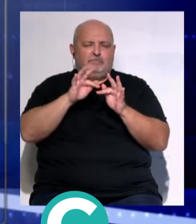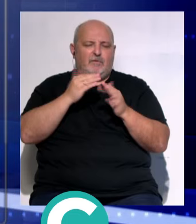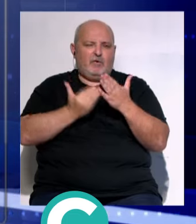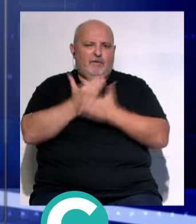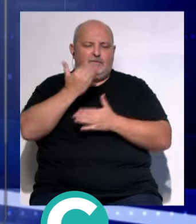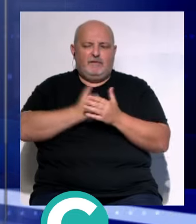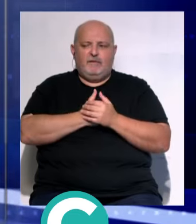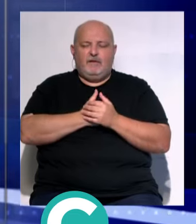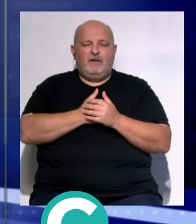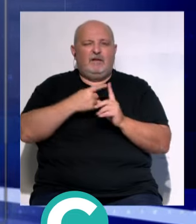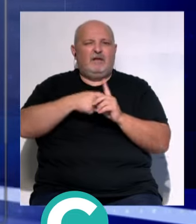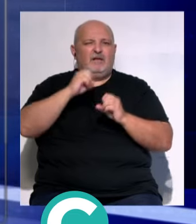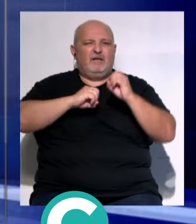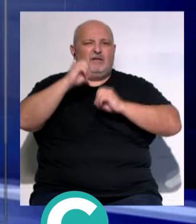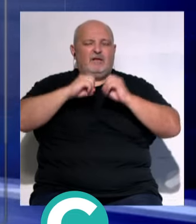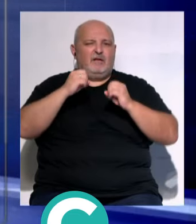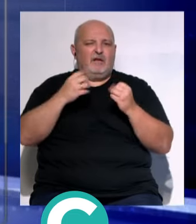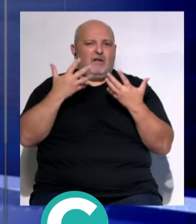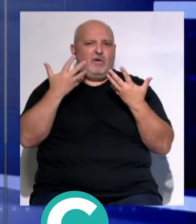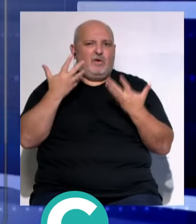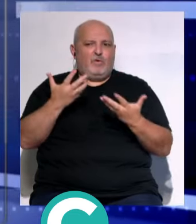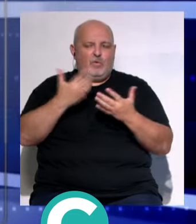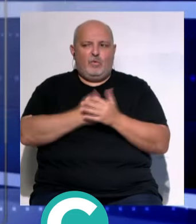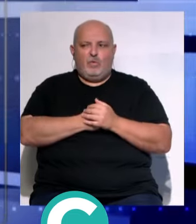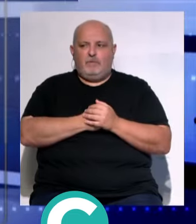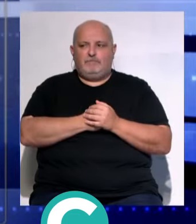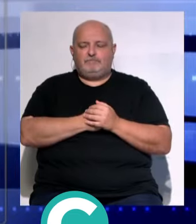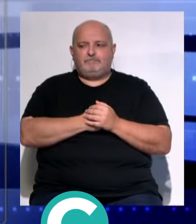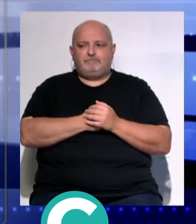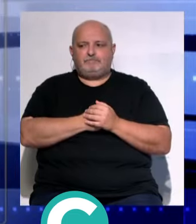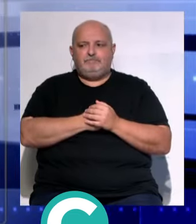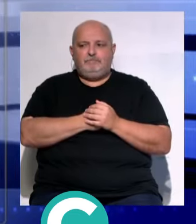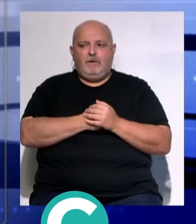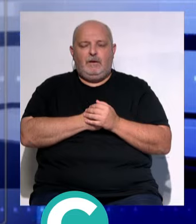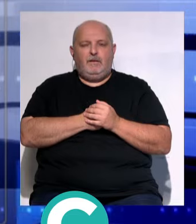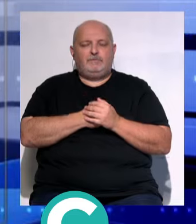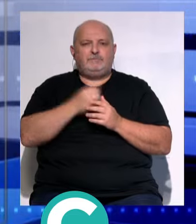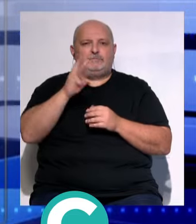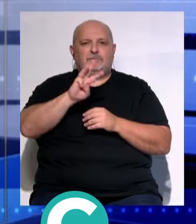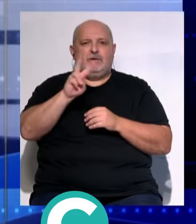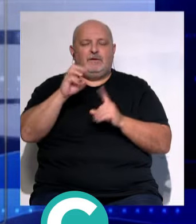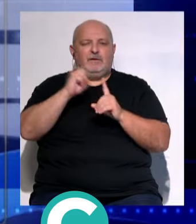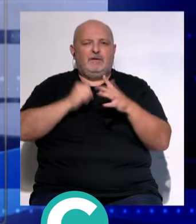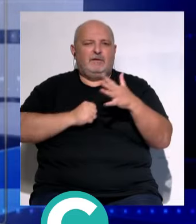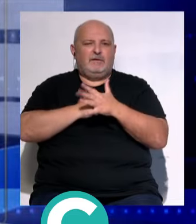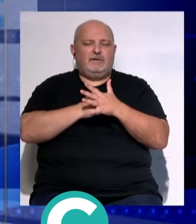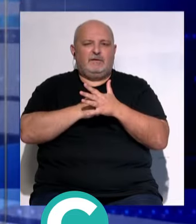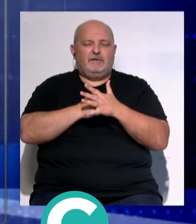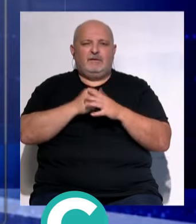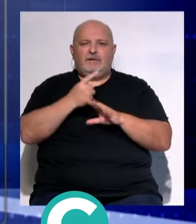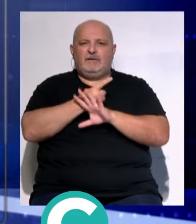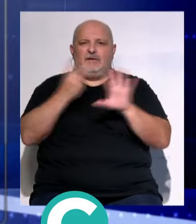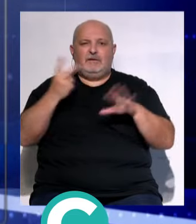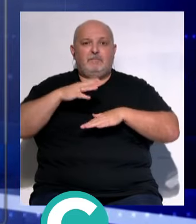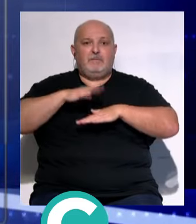jornada... ...los valores extremos... ...en cuanto a las temperaturas variarán... ...entre los 32 grados de máxima... ...y los